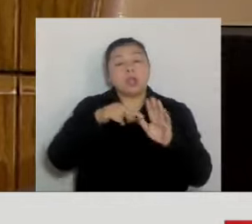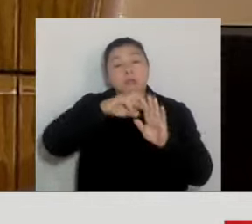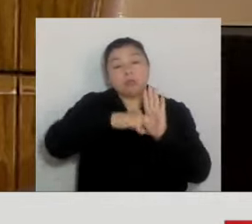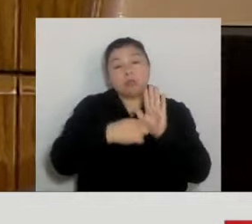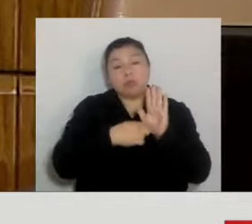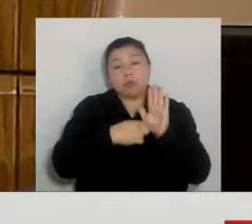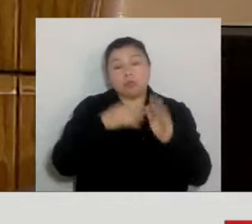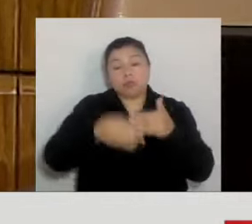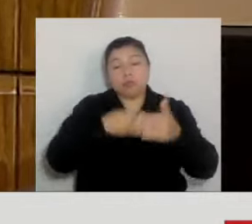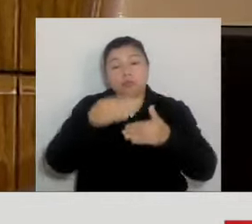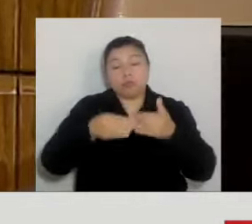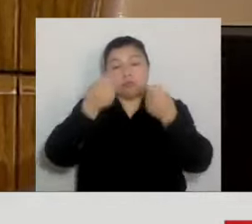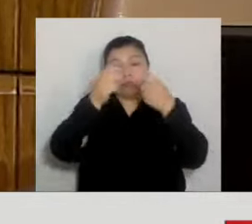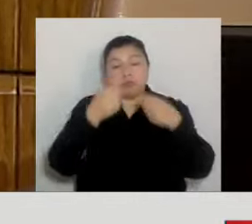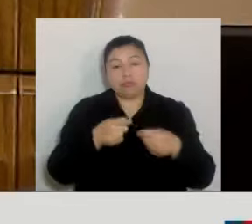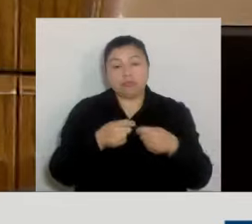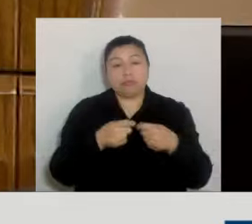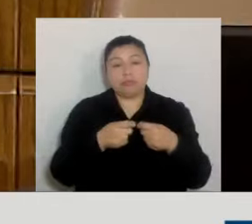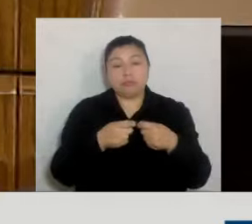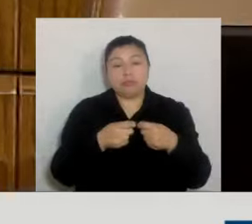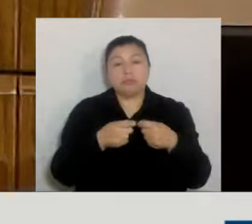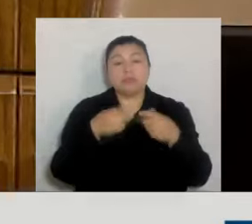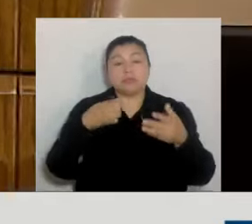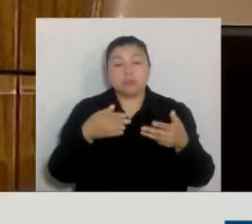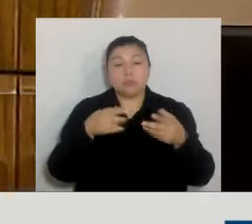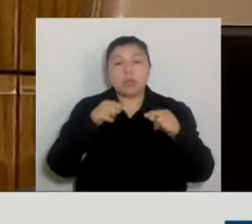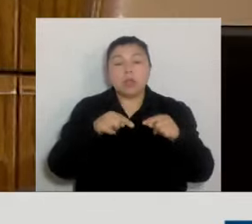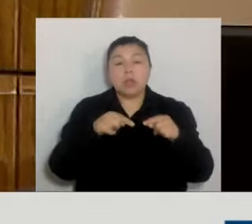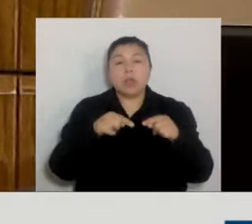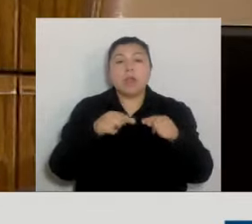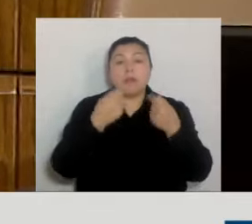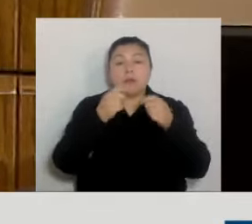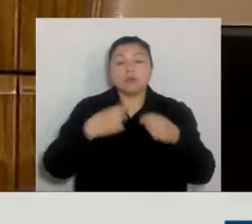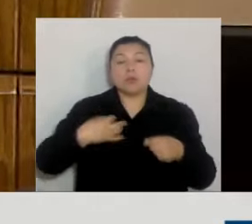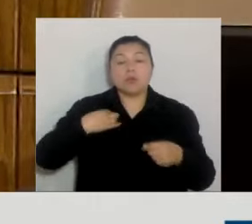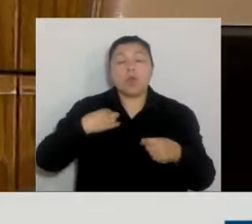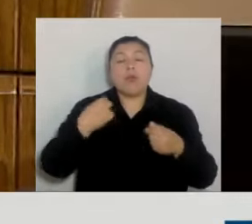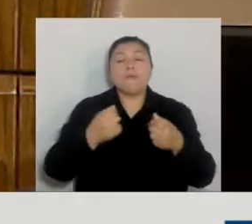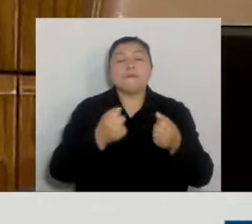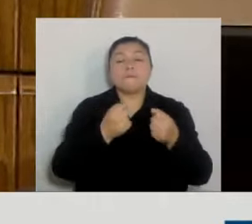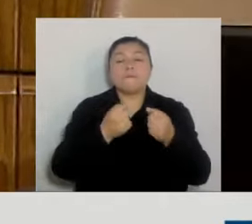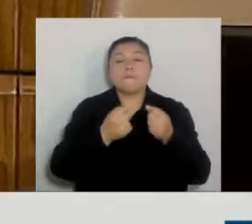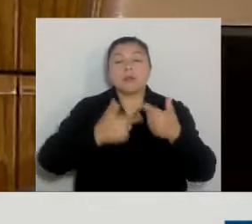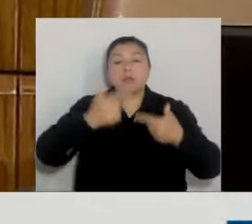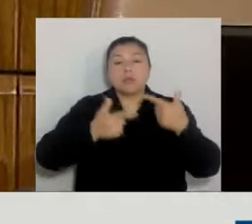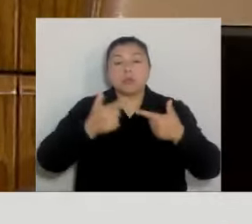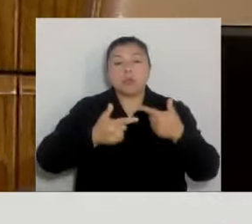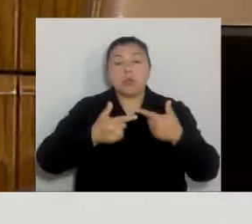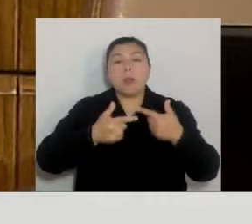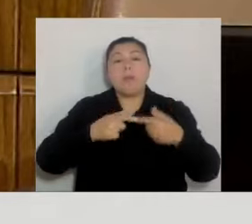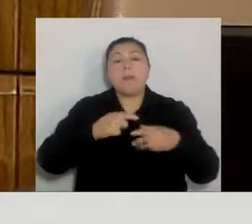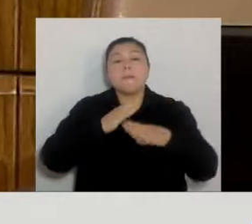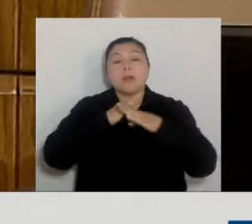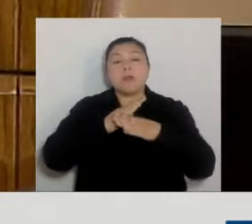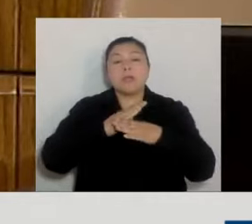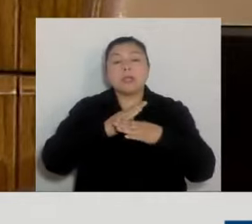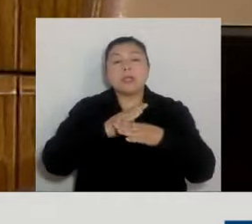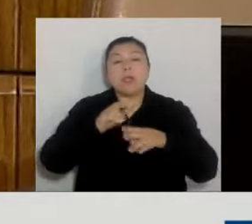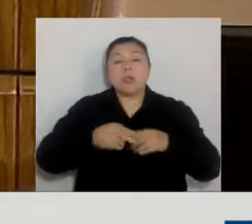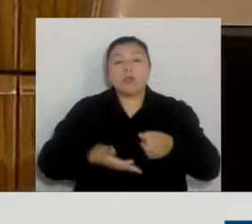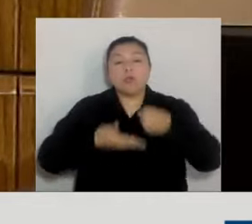evaluación lo que facilitará la influencia de la sociedad civil y de las fuerzas políticas para evitar el mal uso de los recursos públicos el proyecto implica la